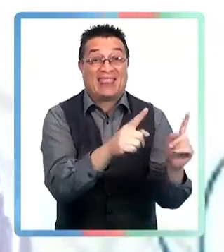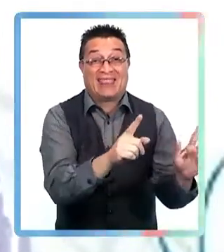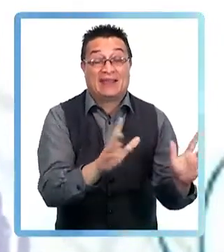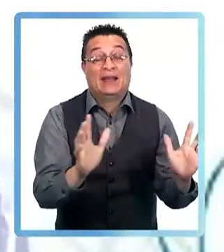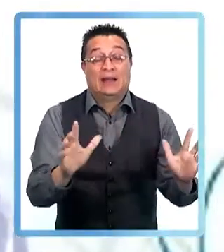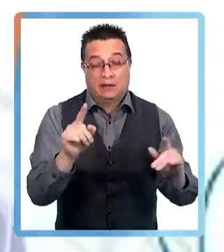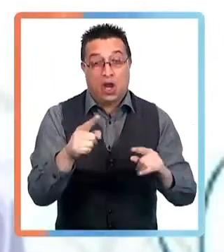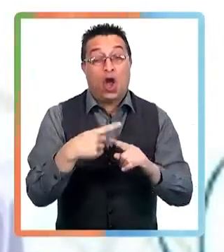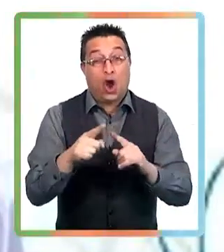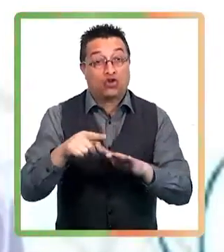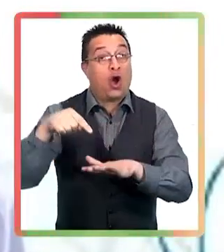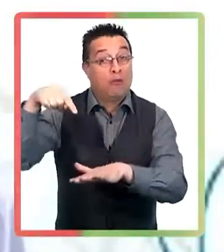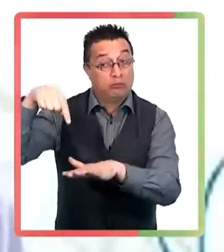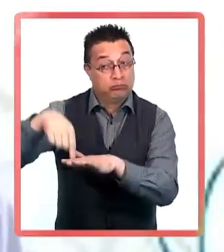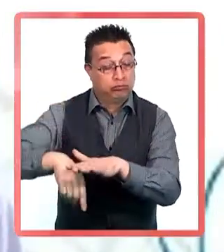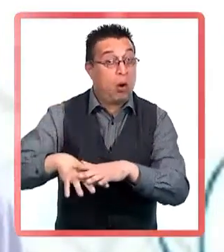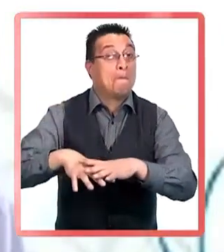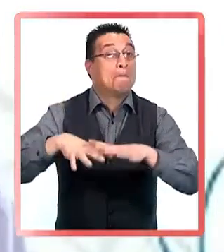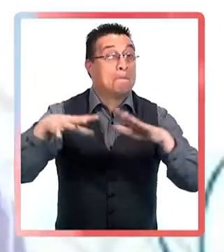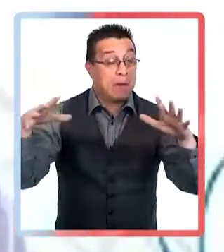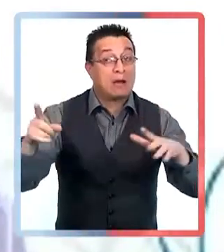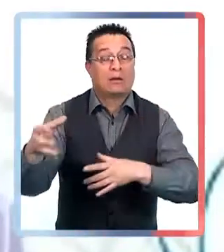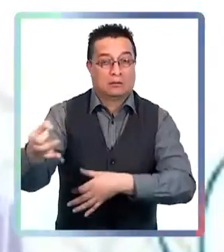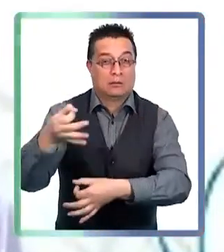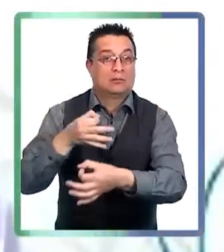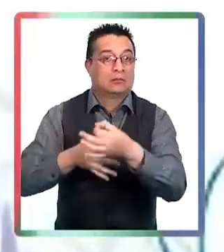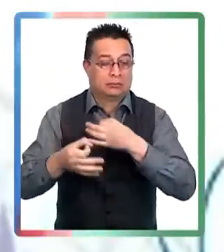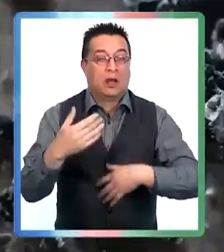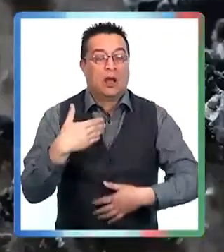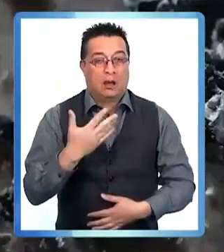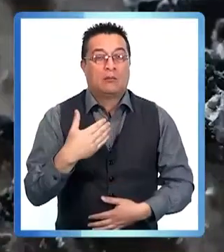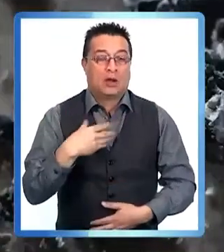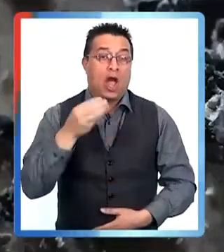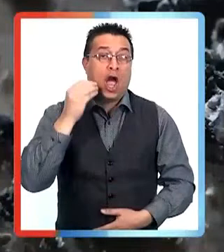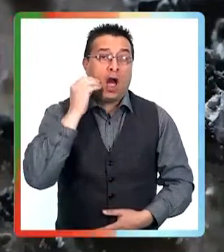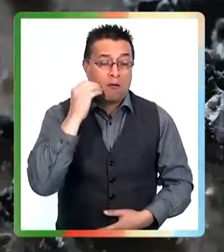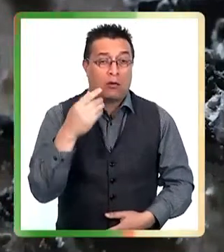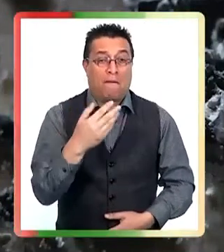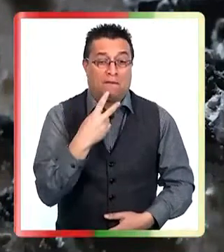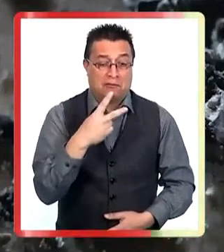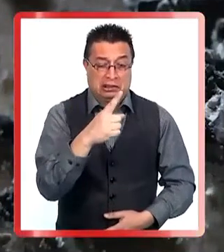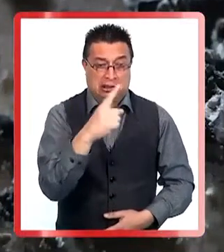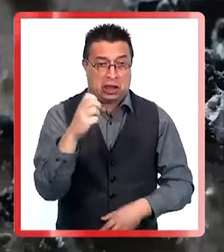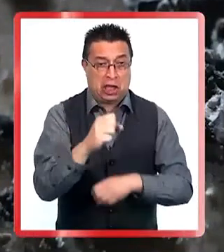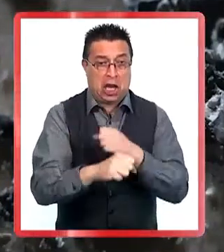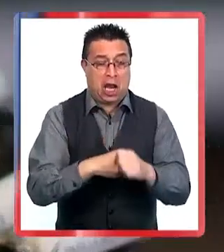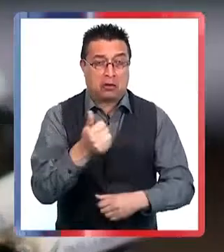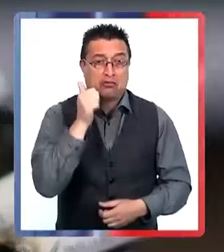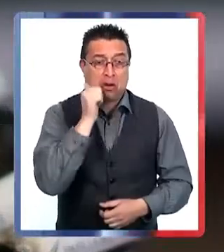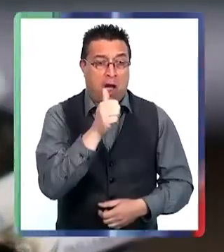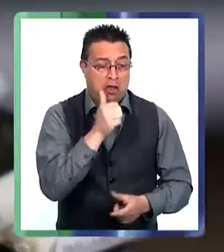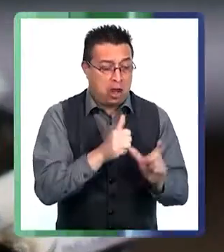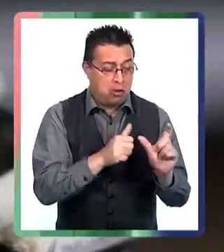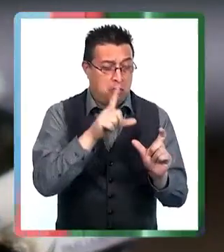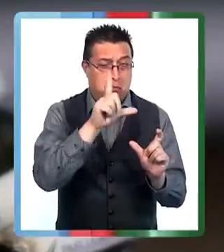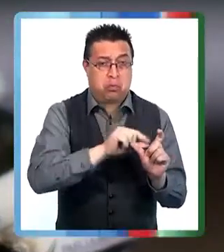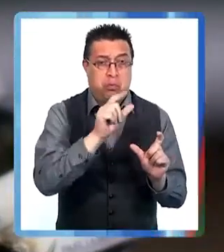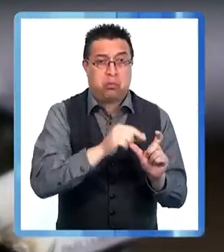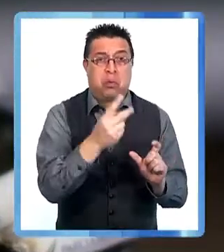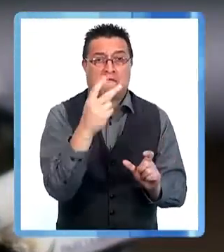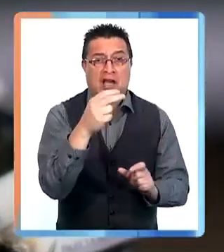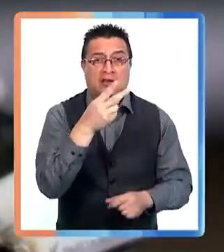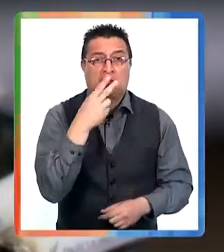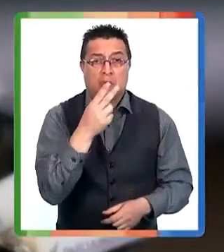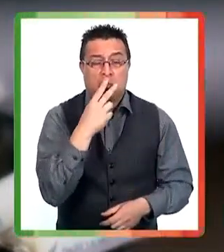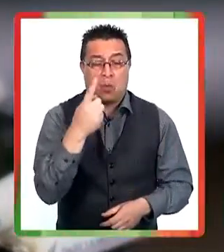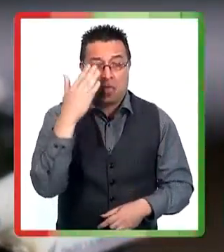Y el otro ejemplo, que es el otro extremo, el que me han dicho más de una vez, mi abuelo vivió 100 años y fumaba un paquete de cigarrillos diarios toda la